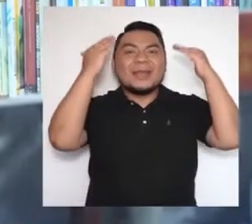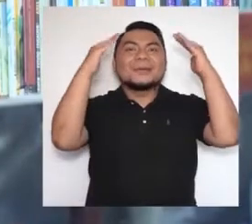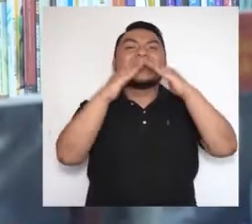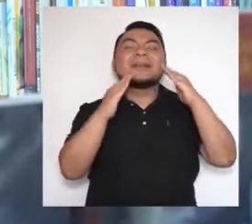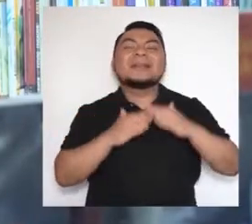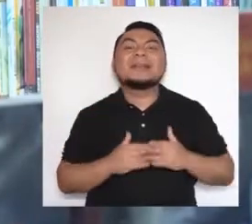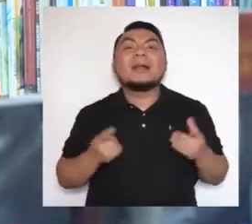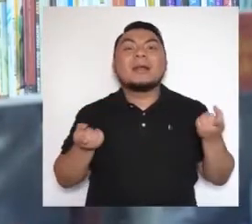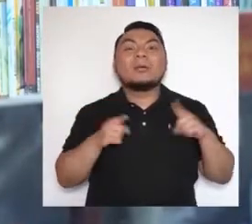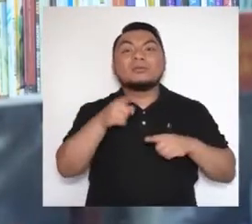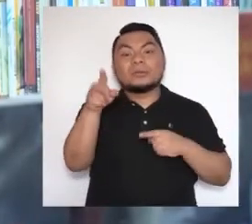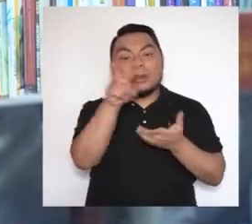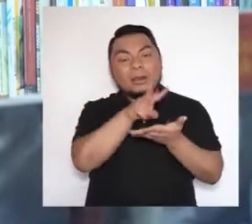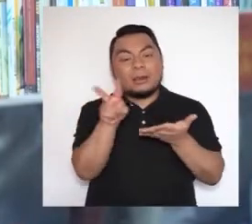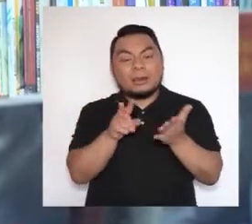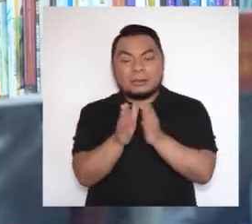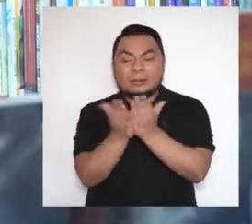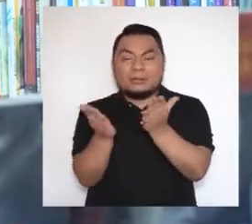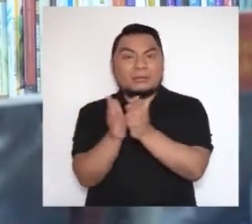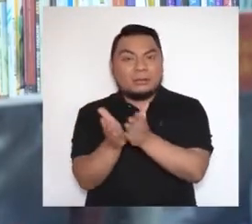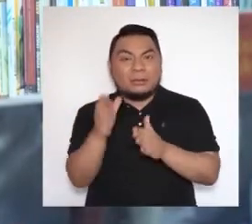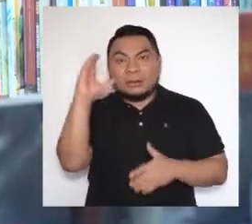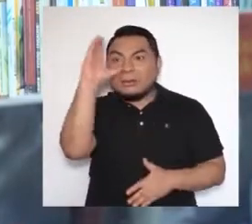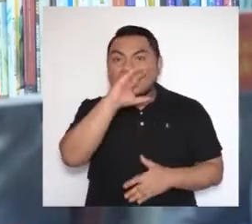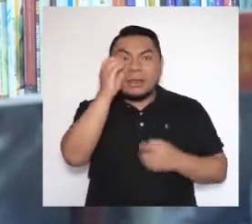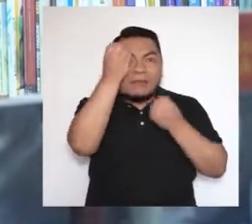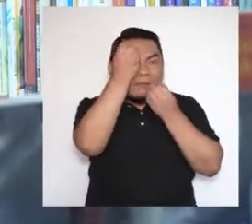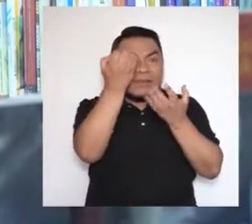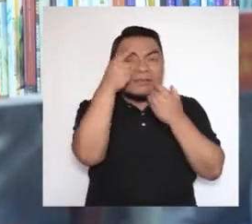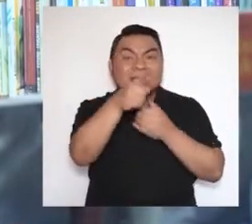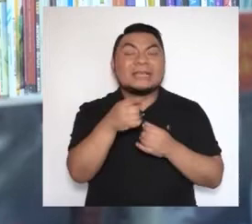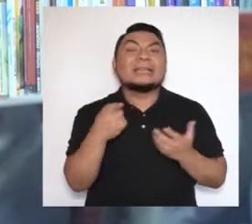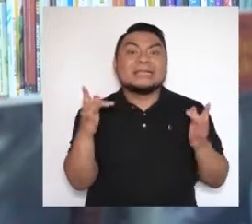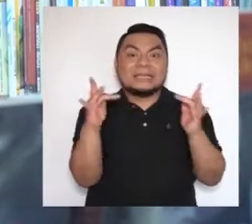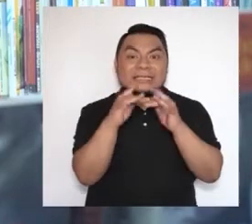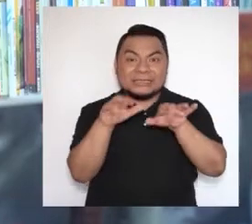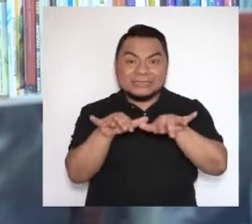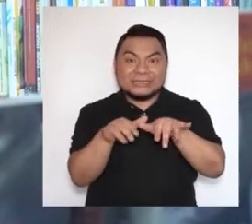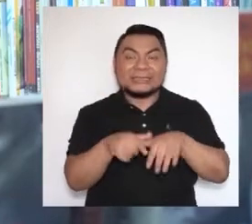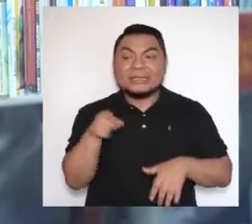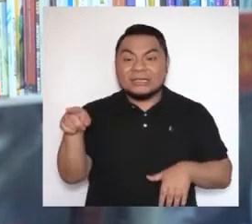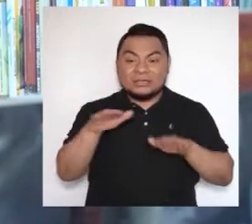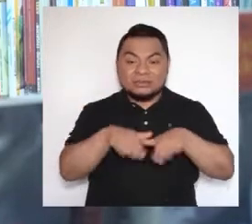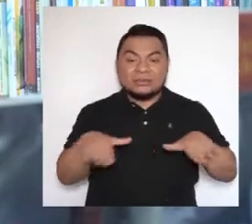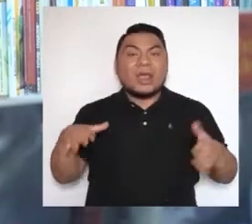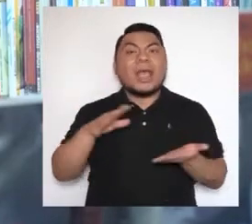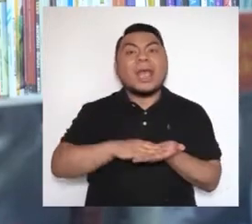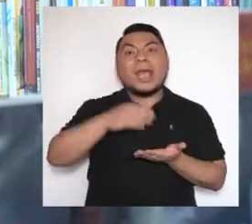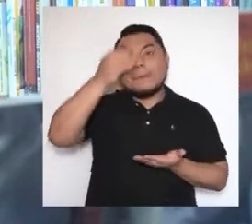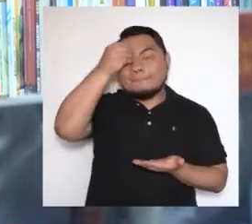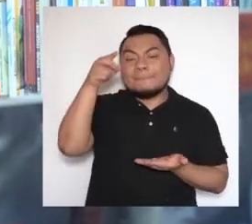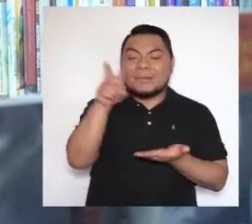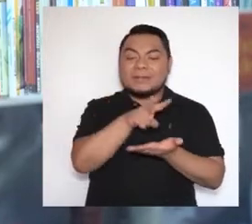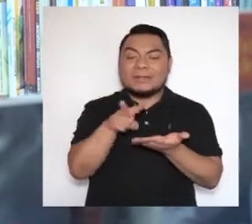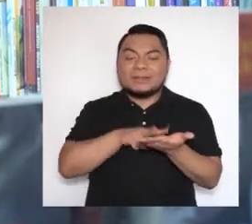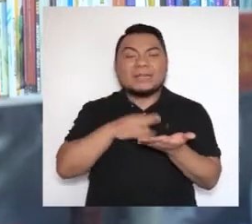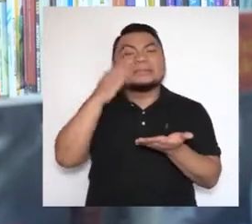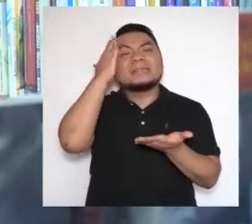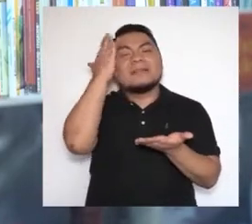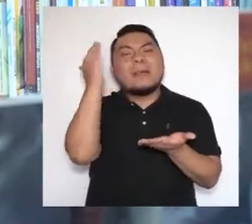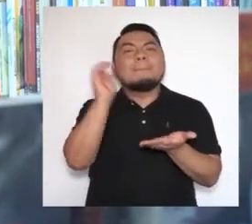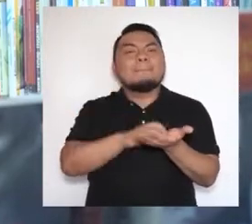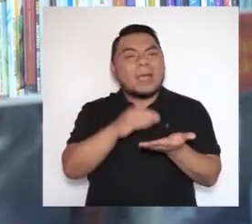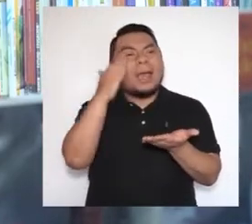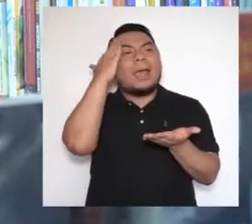Adultos en casa, cuando leemos enciclopedias o buscamos información en internet, los niños aprenden que se lee para